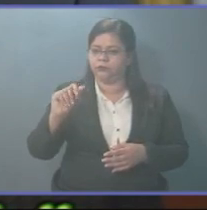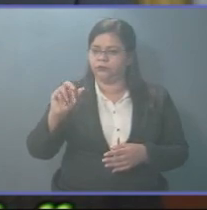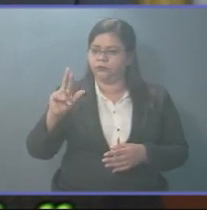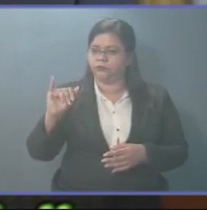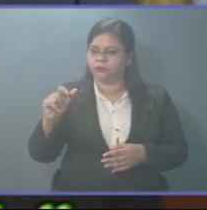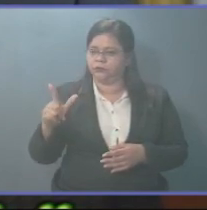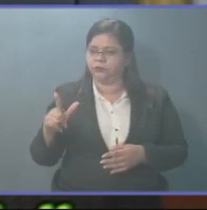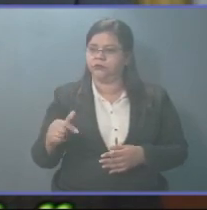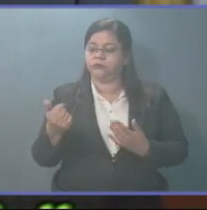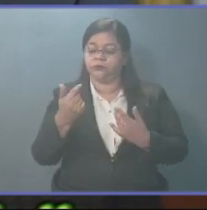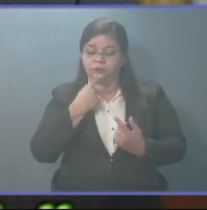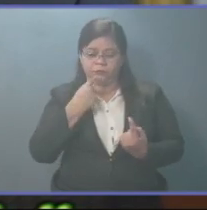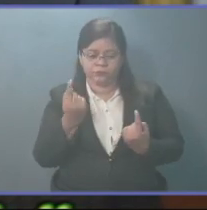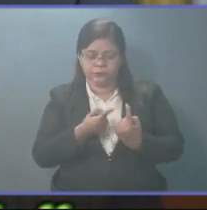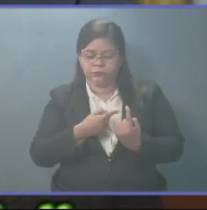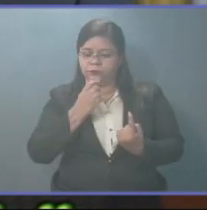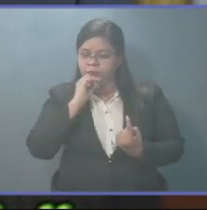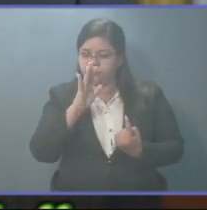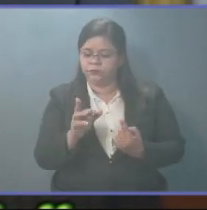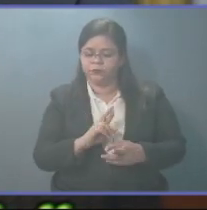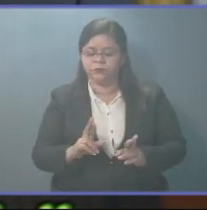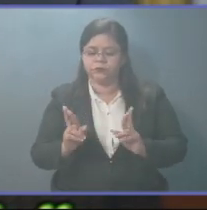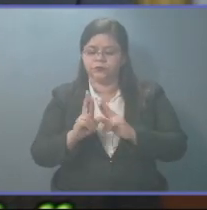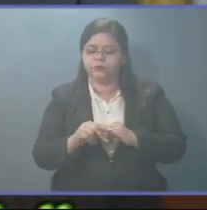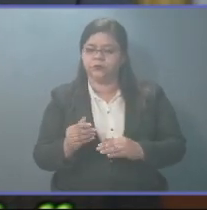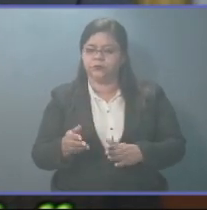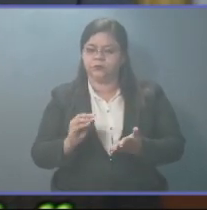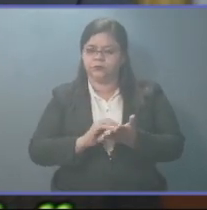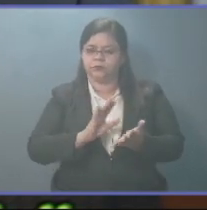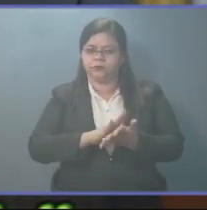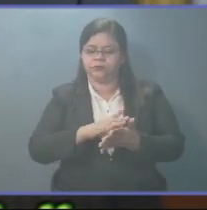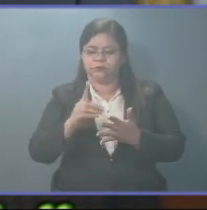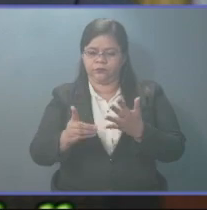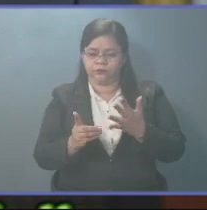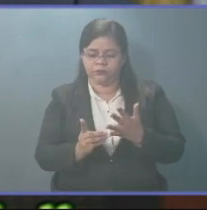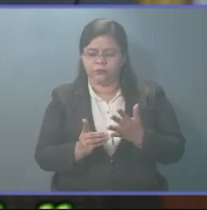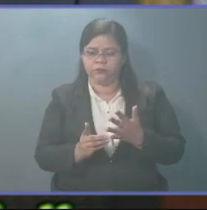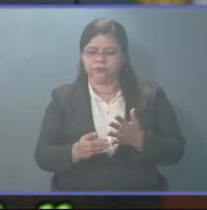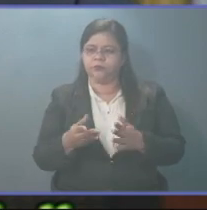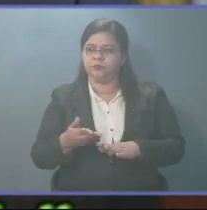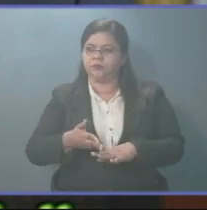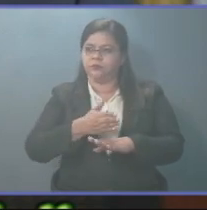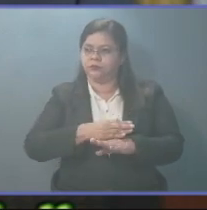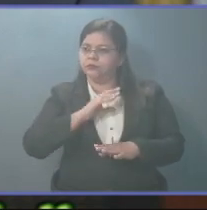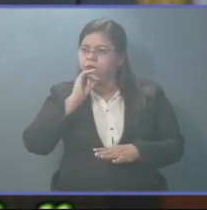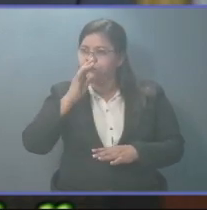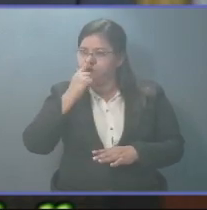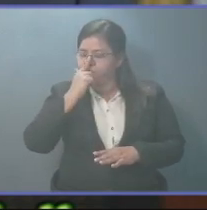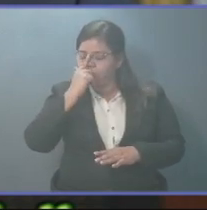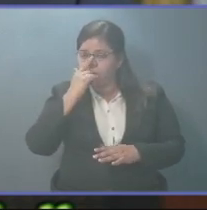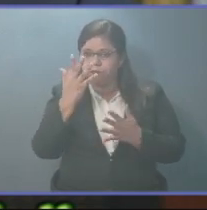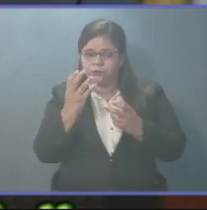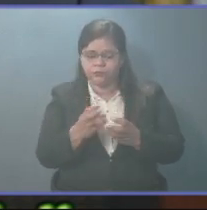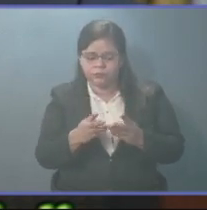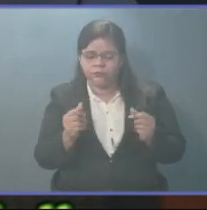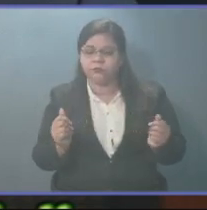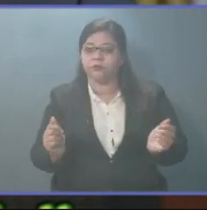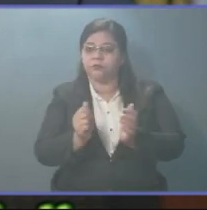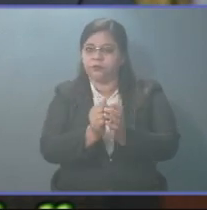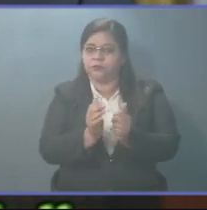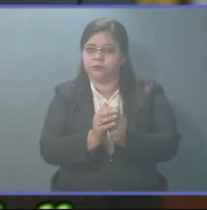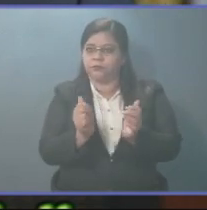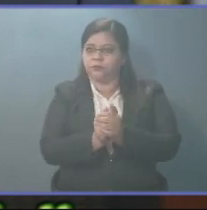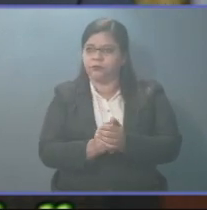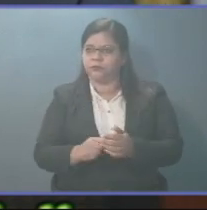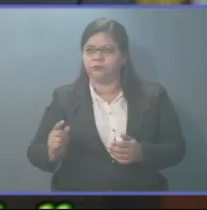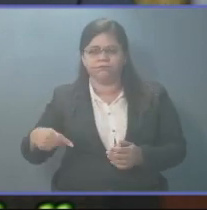Expresa el mocionante que las reformas establecidas en el decreto detallado en el párrafo anterior pretendía resolver un problema